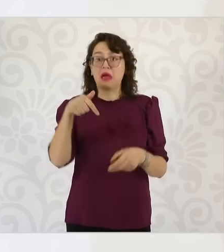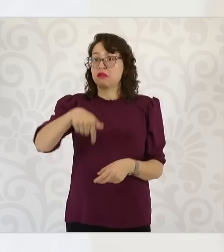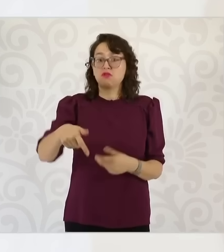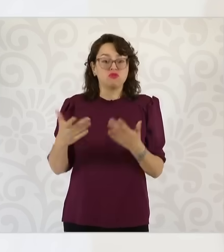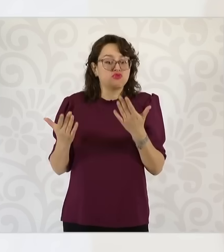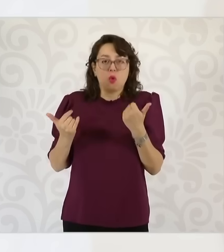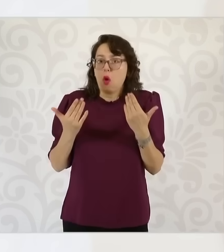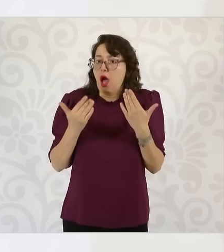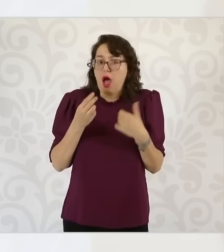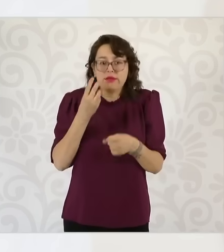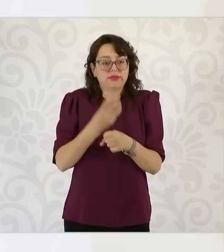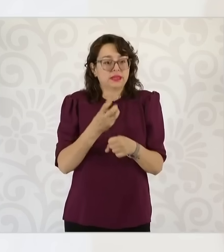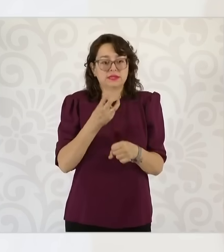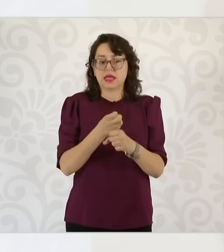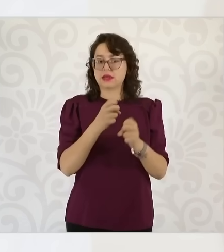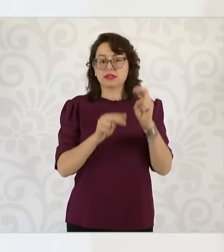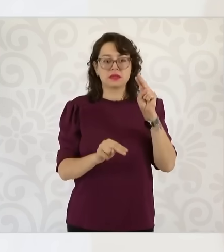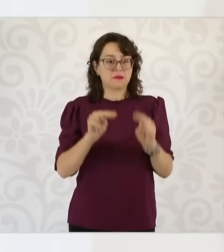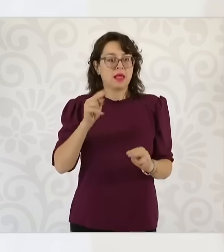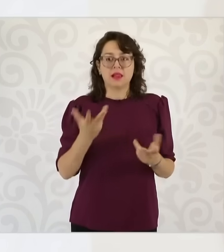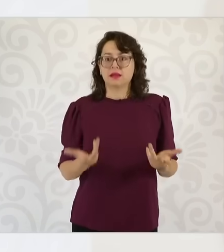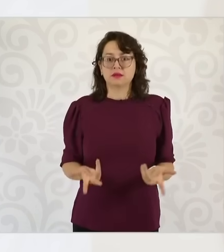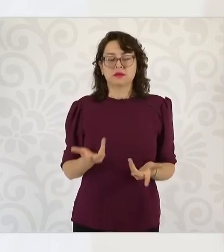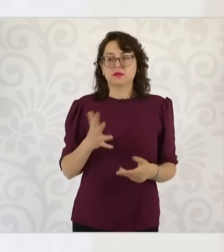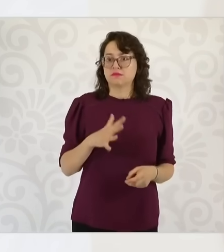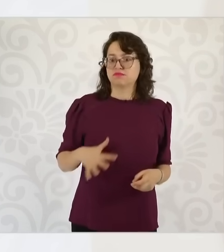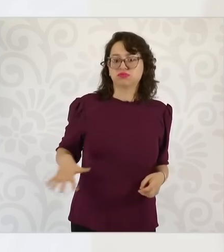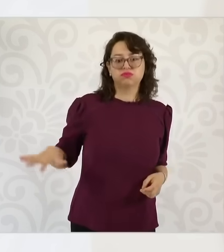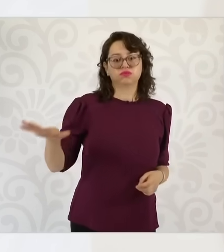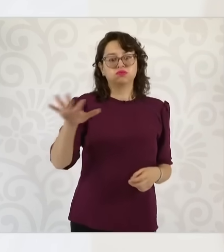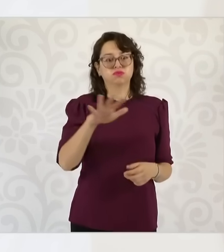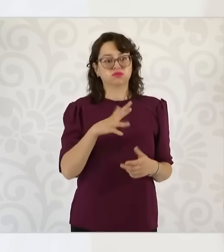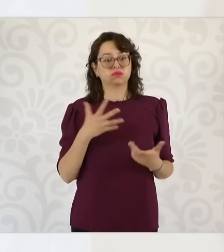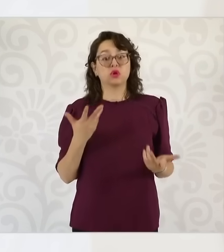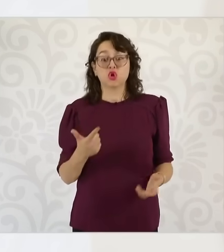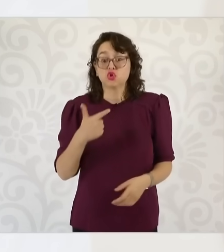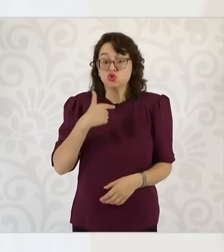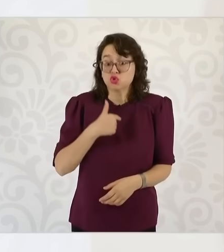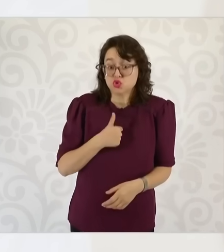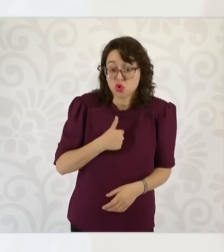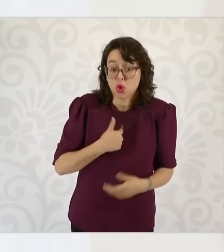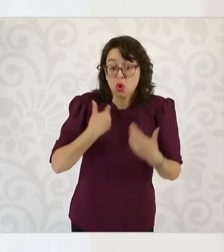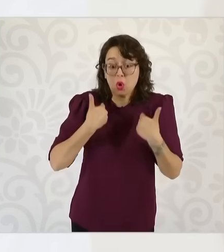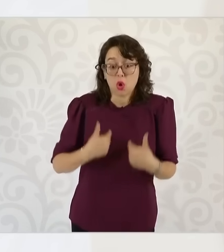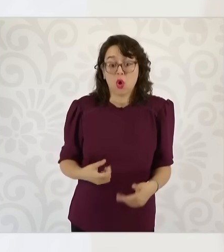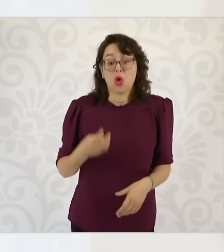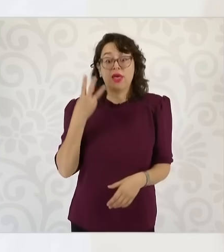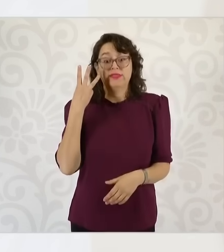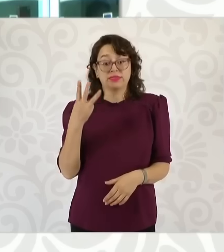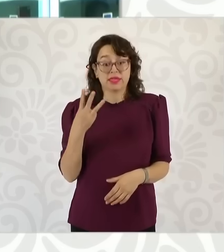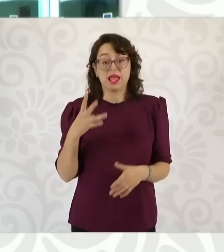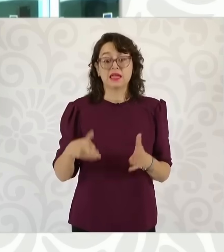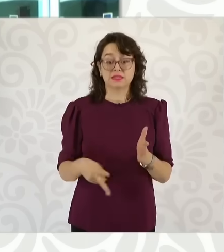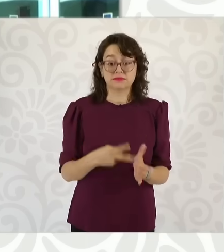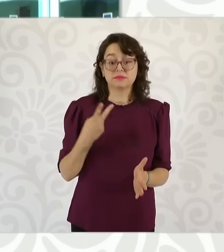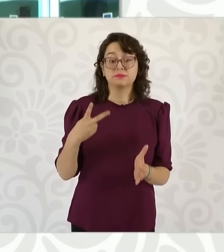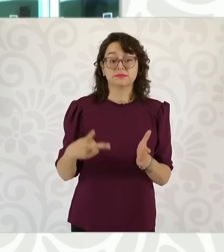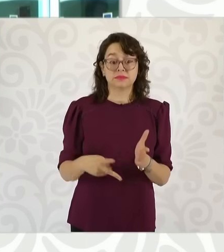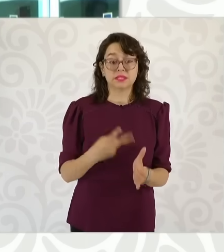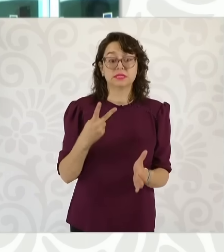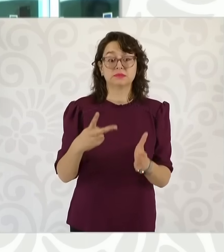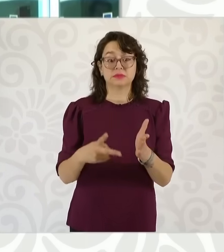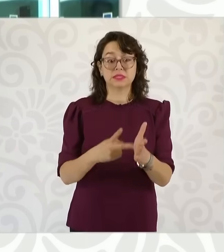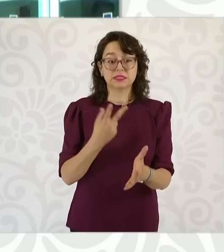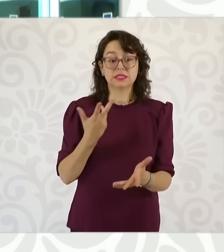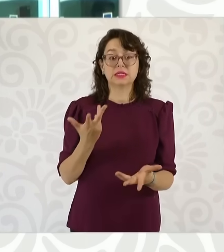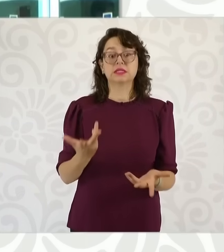una demanda muy añeja. Tan solo un servidor, en 3 periodos que participé aspirando